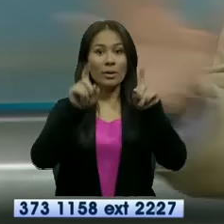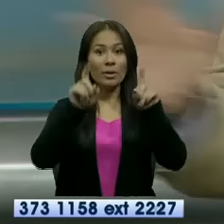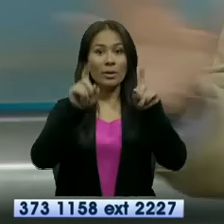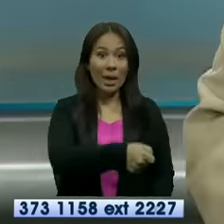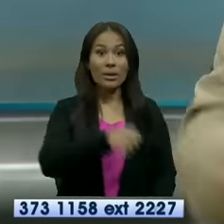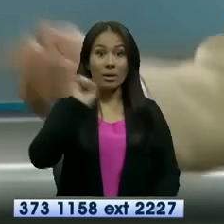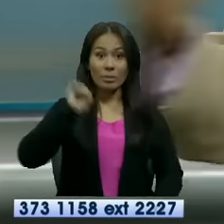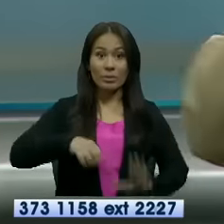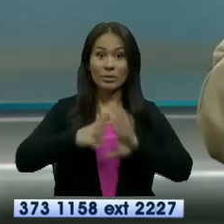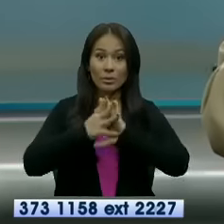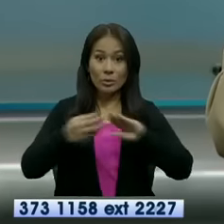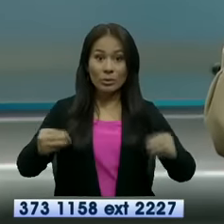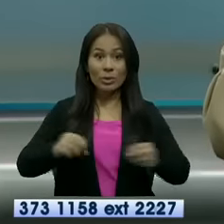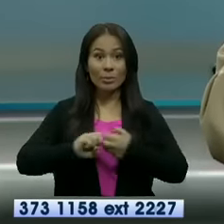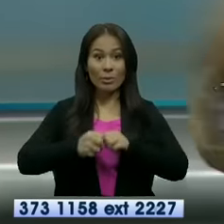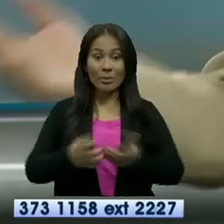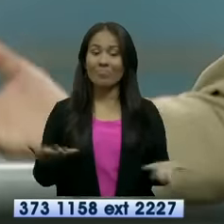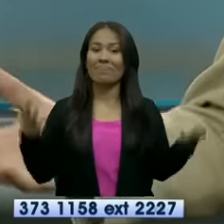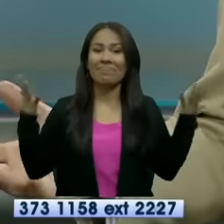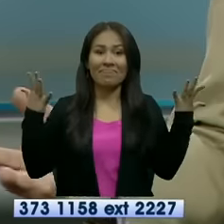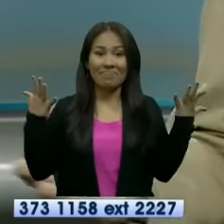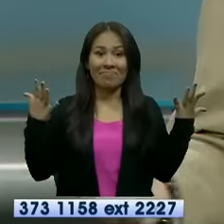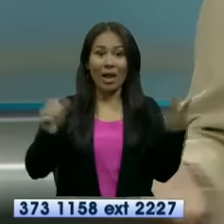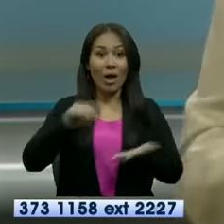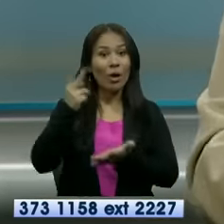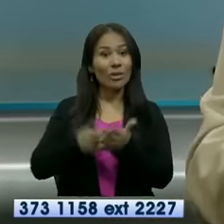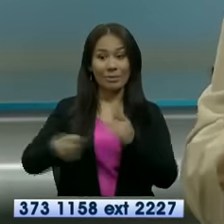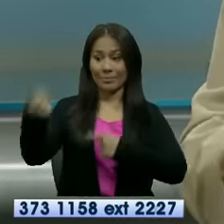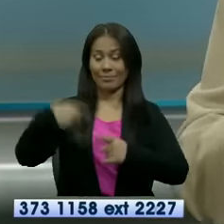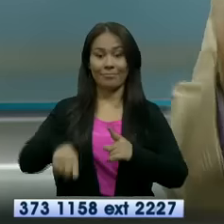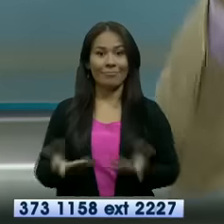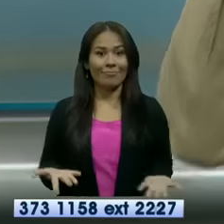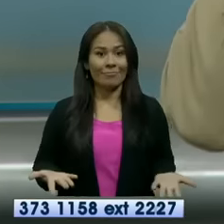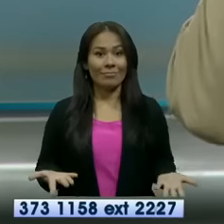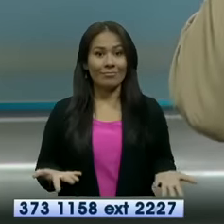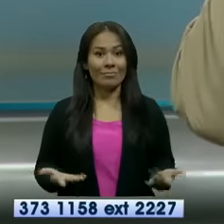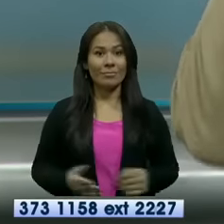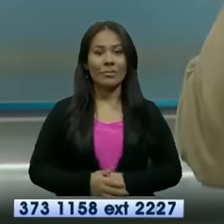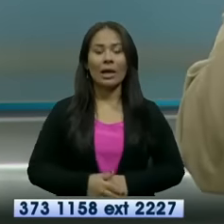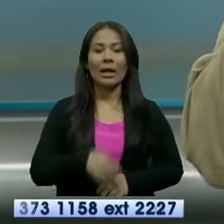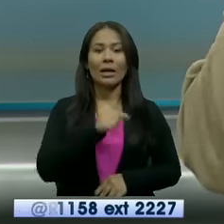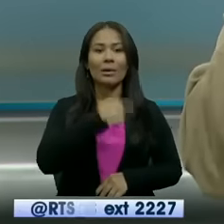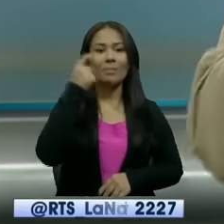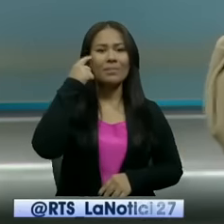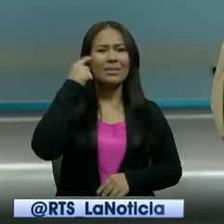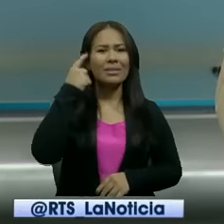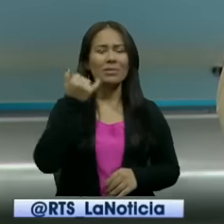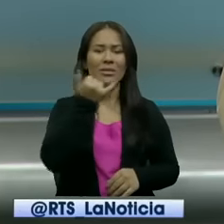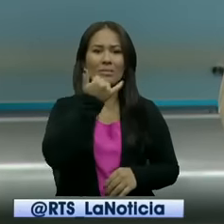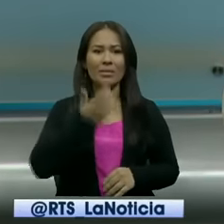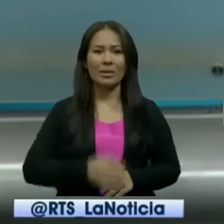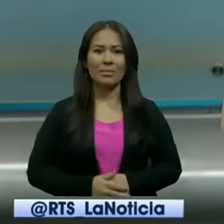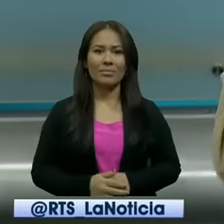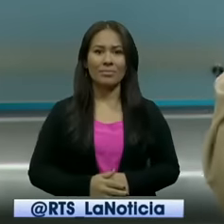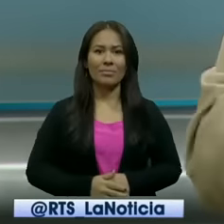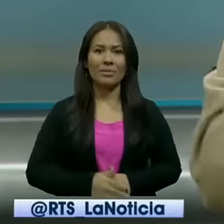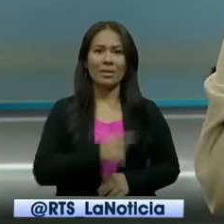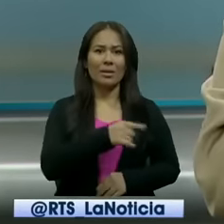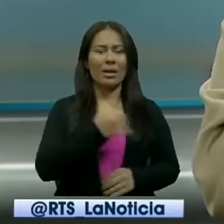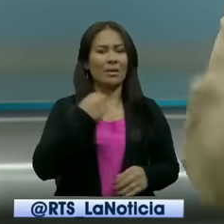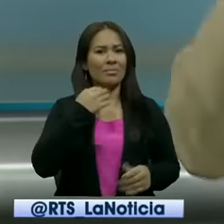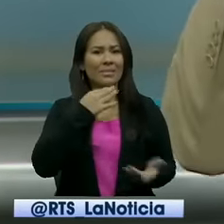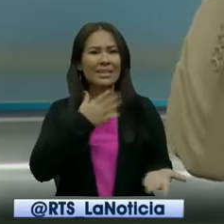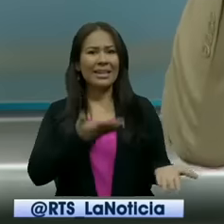el problema, ya regresó con él. No, ¿verdad? Y esa concepción, discúlpeme, por favor, es una grosería lo que voy a